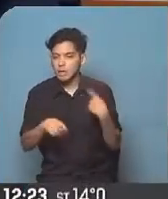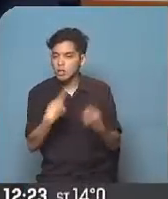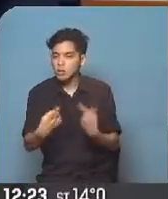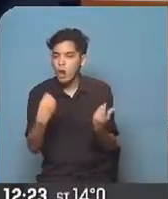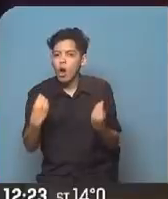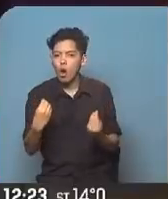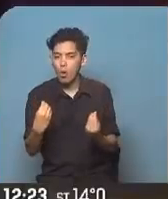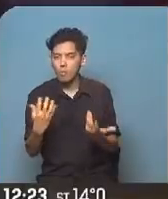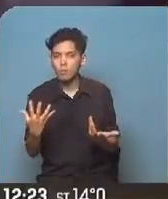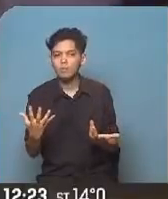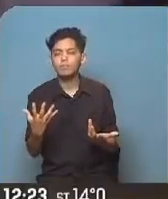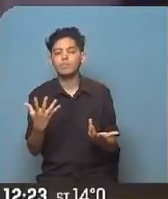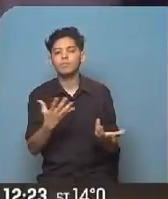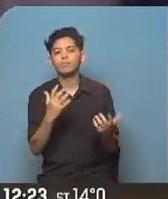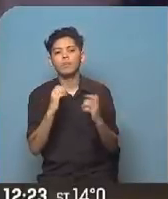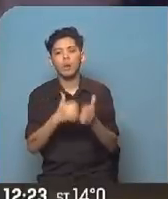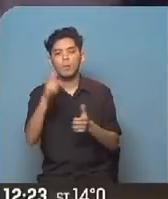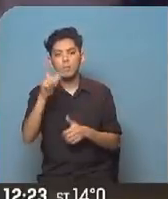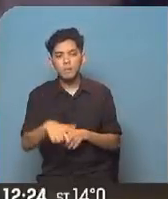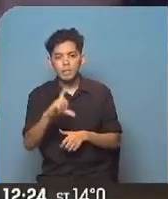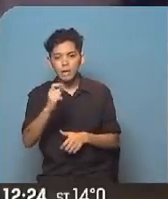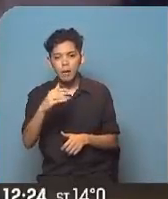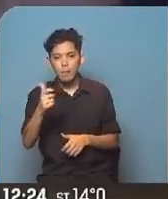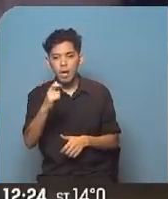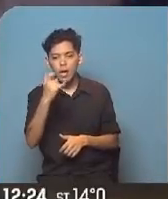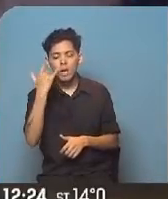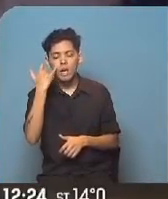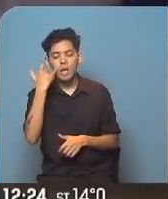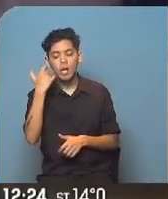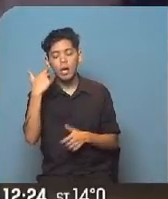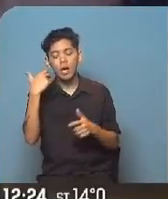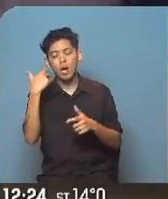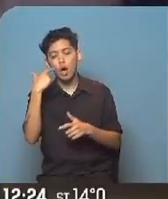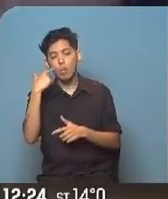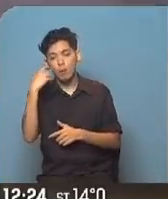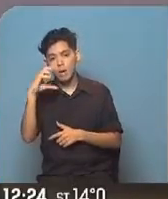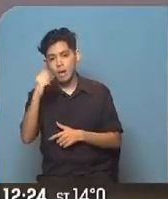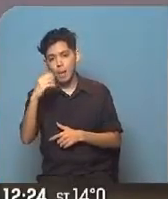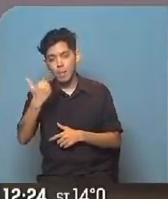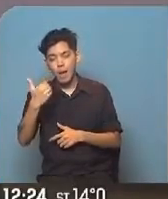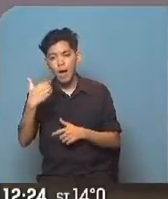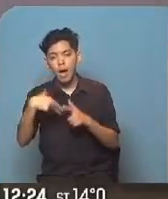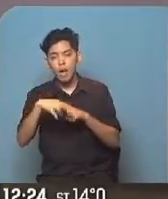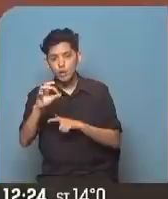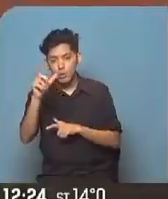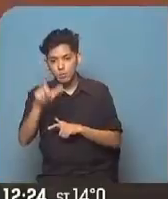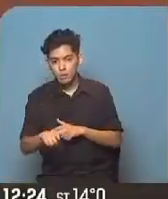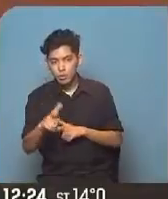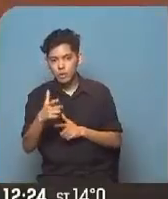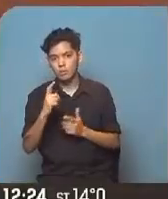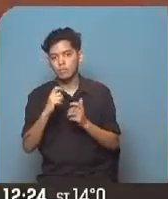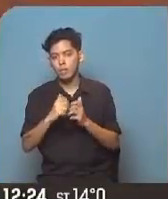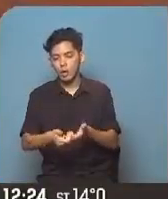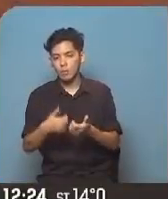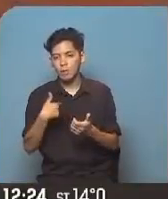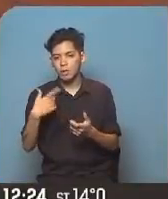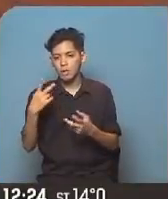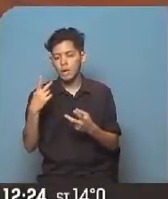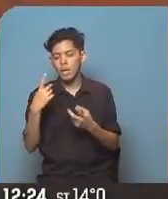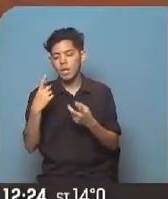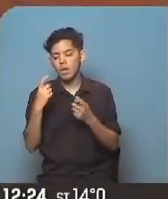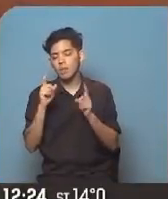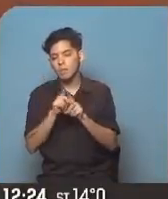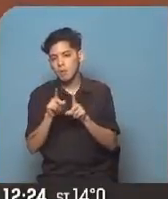acompaña Gabriel Camaño, que es economista de la consultora Ledesma. Bienvenido, Gabriel, ¿cómo estás? Muchas gracias a usted por la invitación. A ver, es